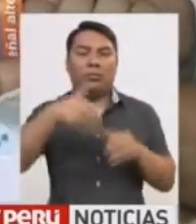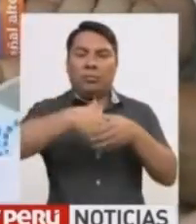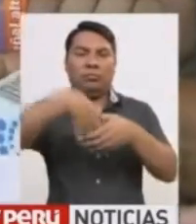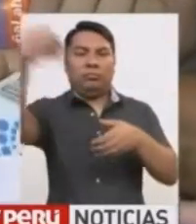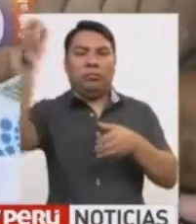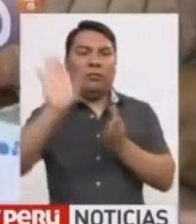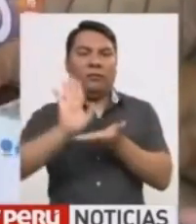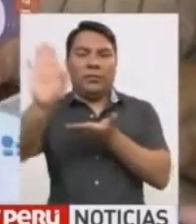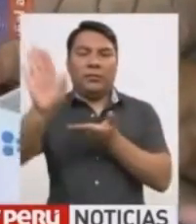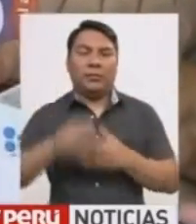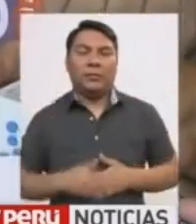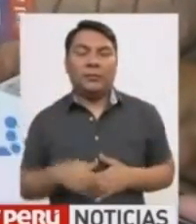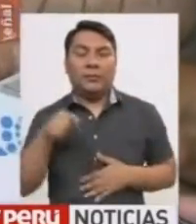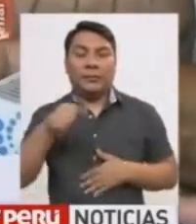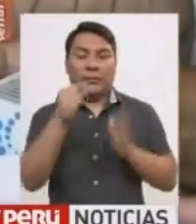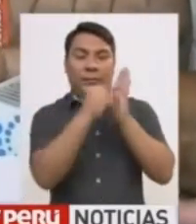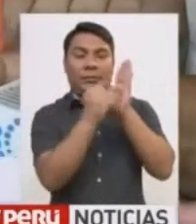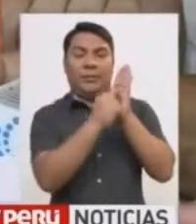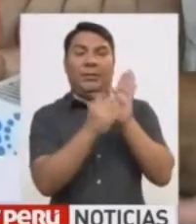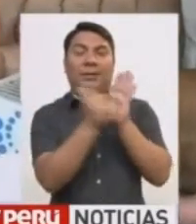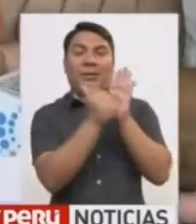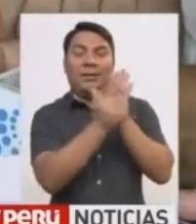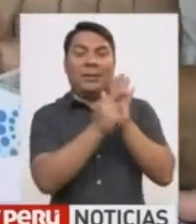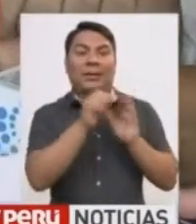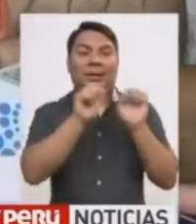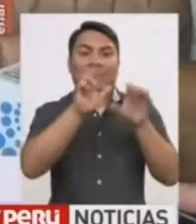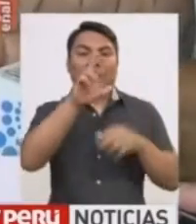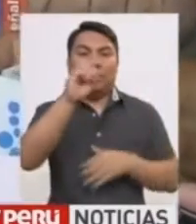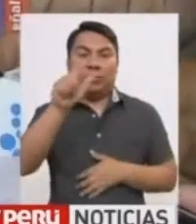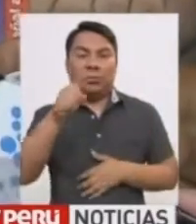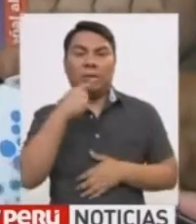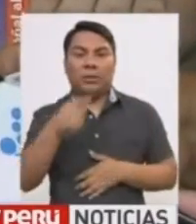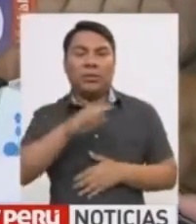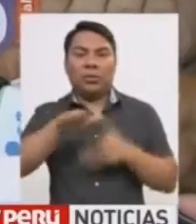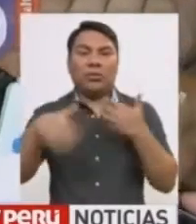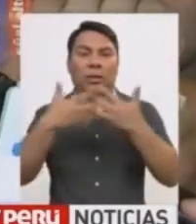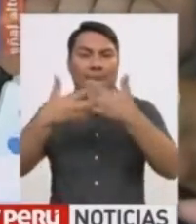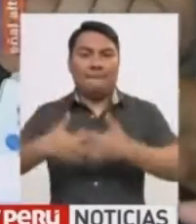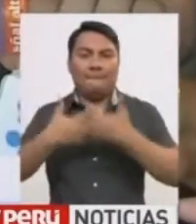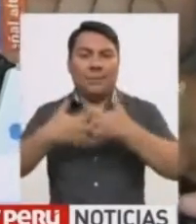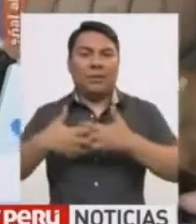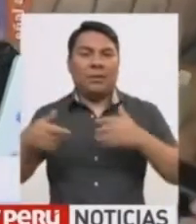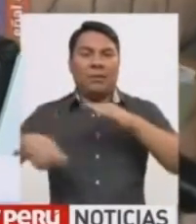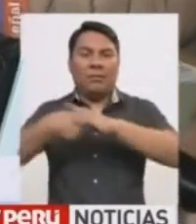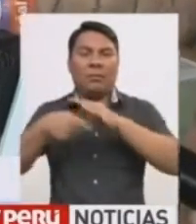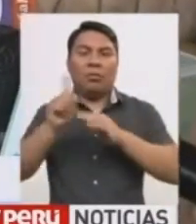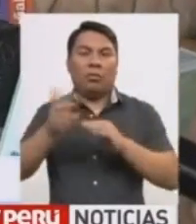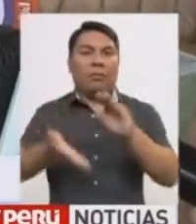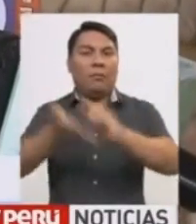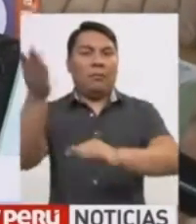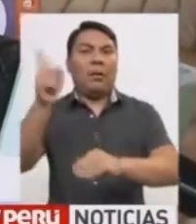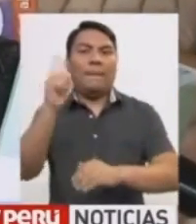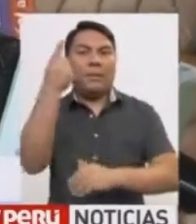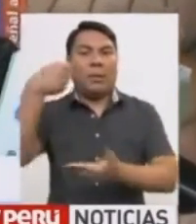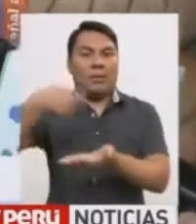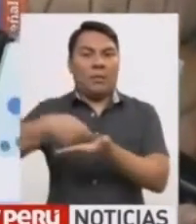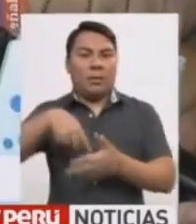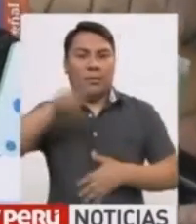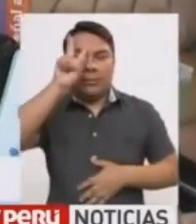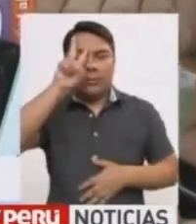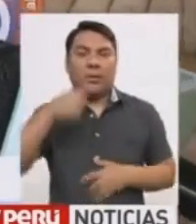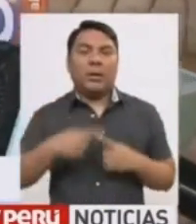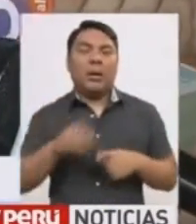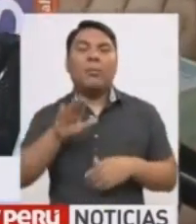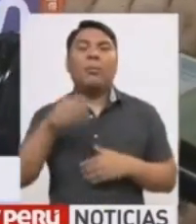del D-003 es que el dinero de las empresas corruptas no se vaya del Perú a partir de remesas, por ejemplo, al extranjero. Y para eso hay una